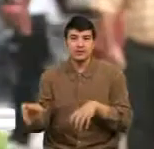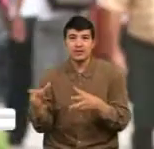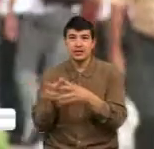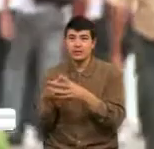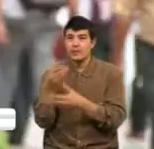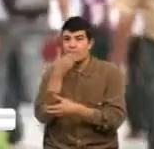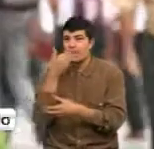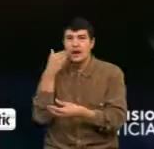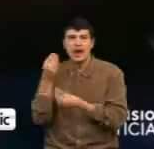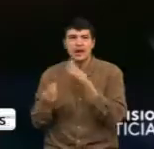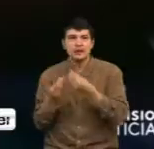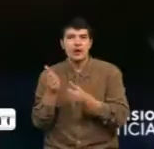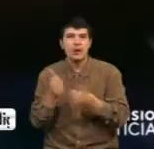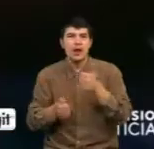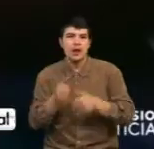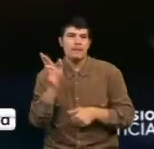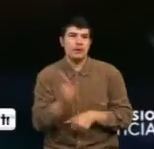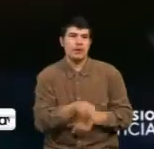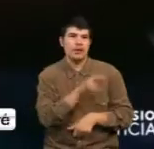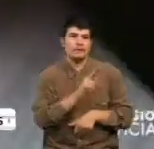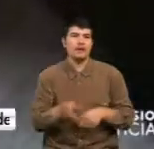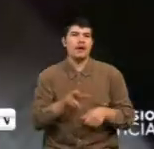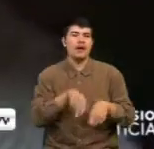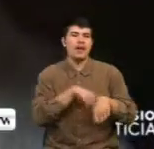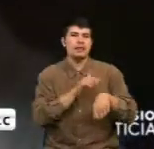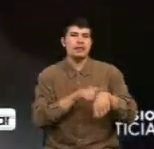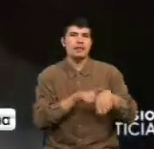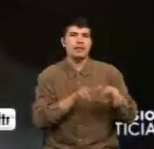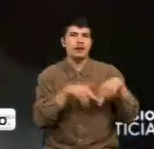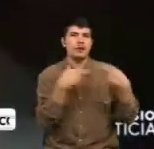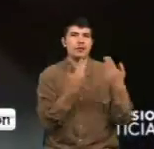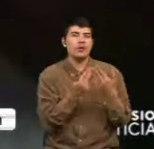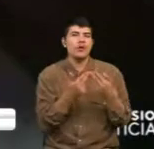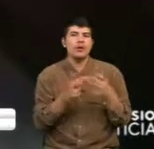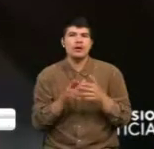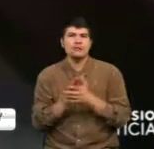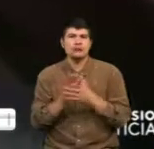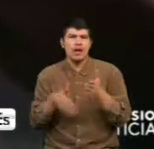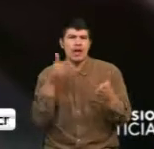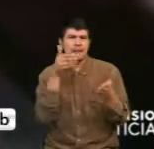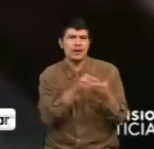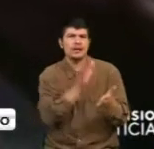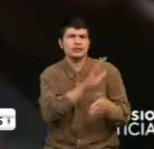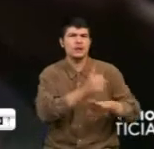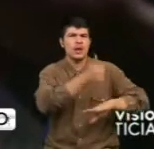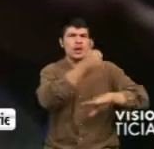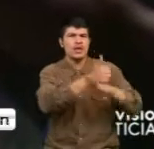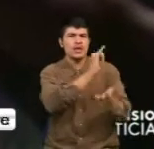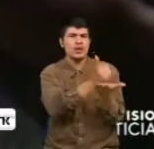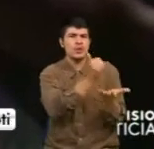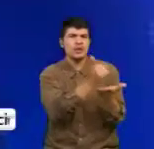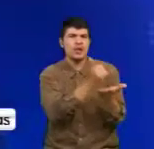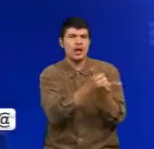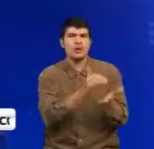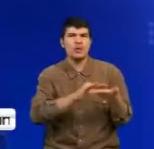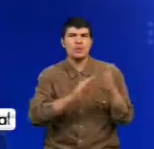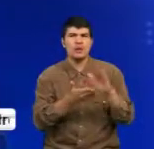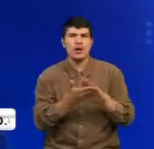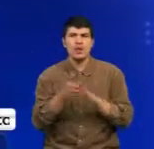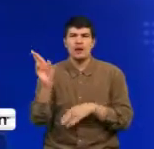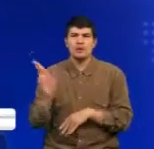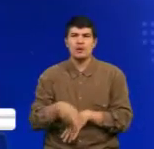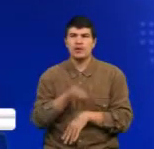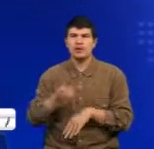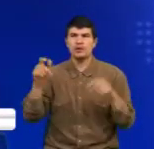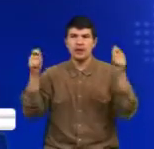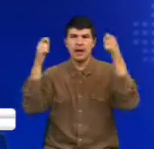sería la prohibición de reuniones sociales a tales horas de la noche amenazas a líderes comunales la prohibición de campañas institucionales del